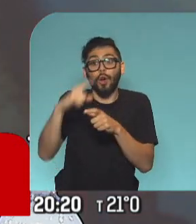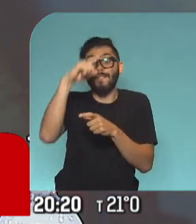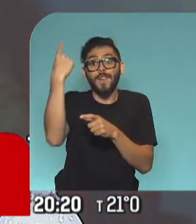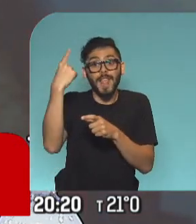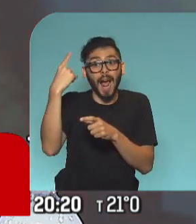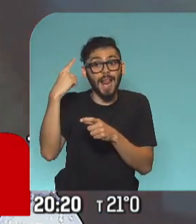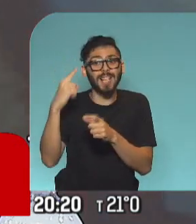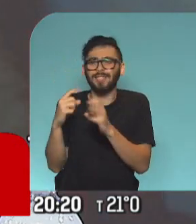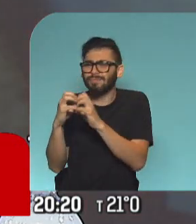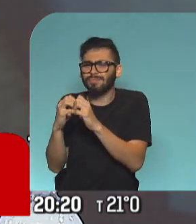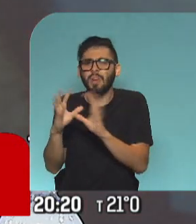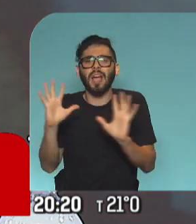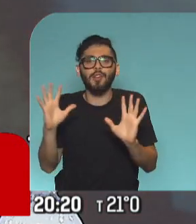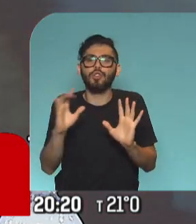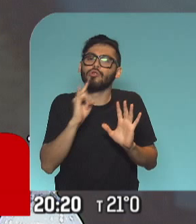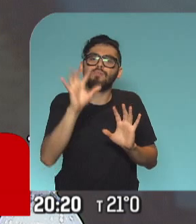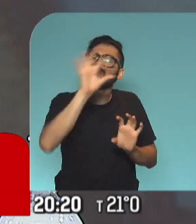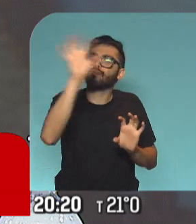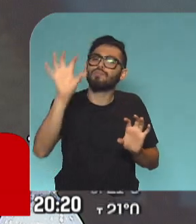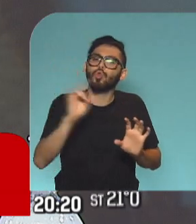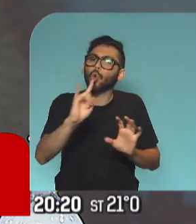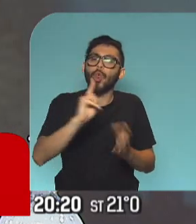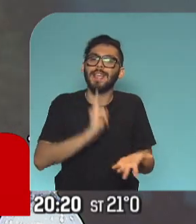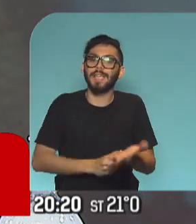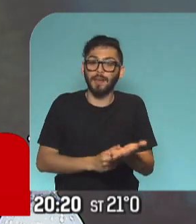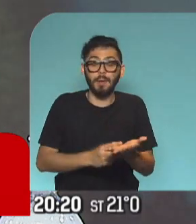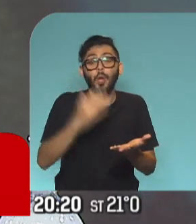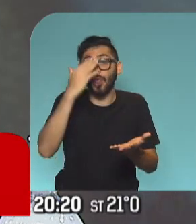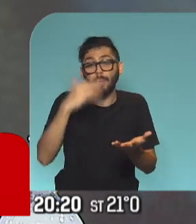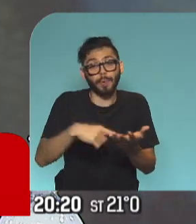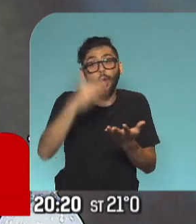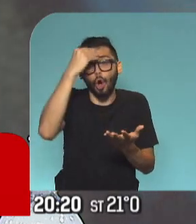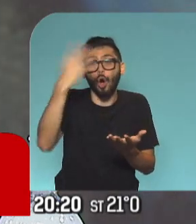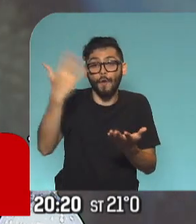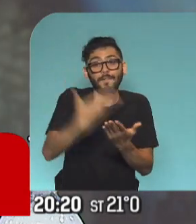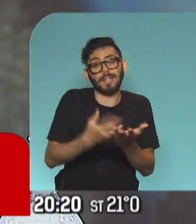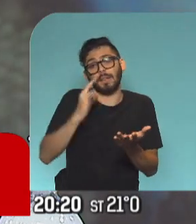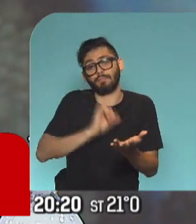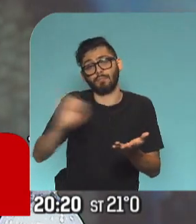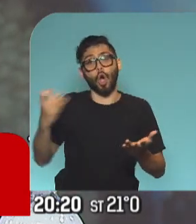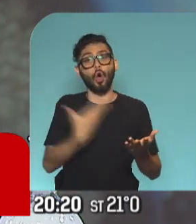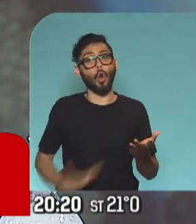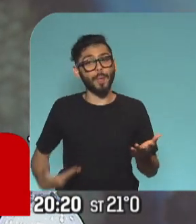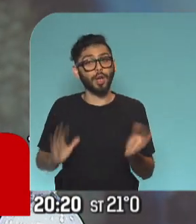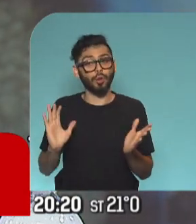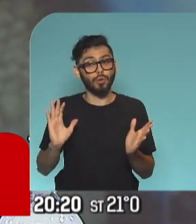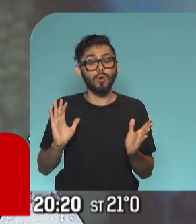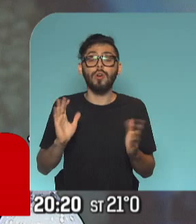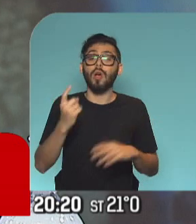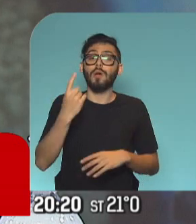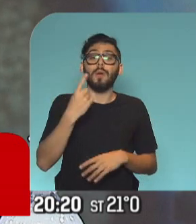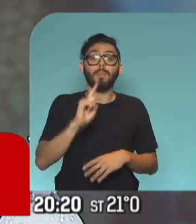de Educación es que cada jurisdicción lo decide, siempre y cuando después haya una comunicación oficial al Gobierno Nacional y esto se vea. Pero